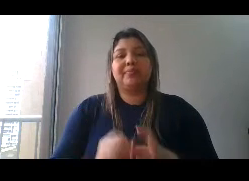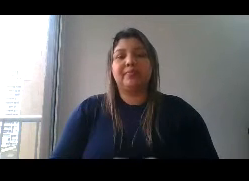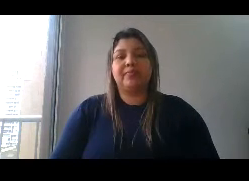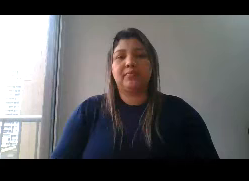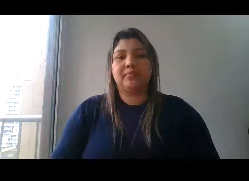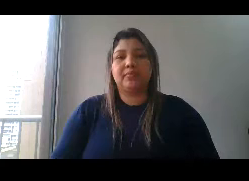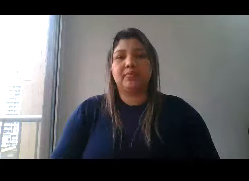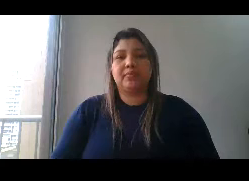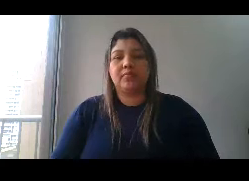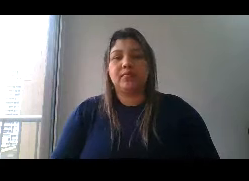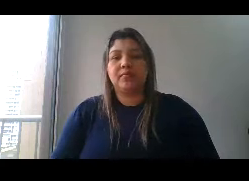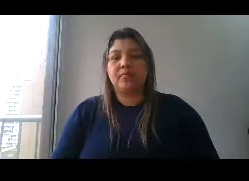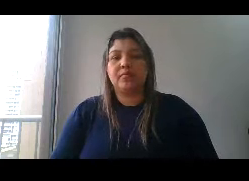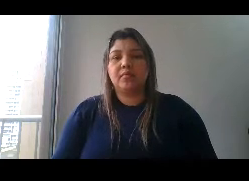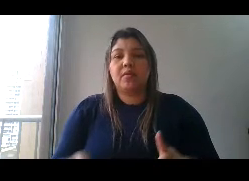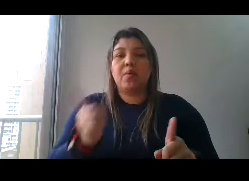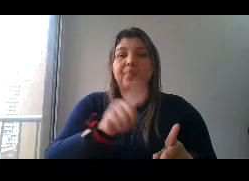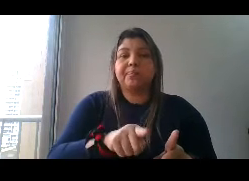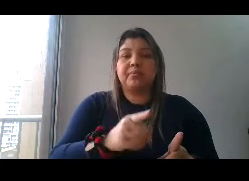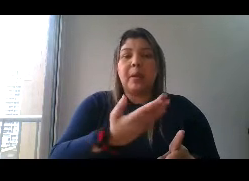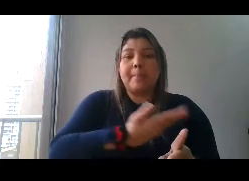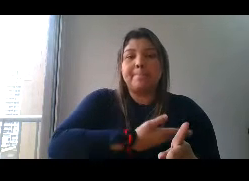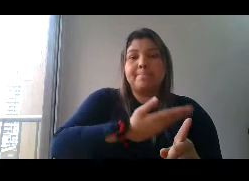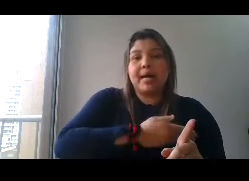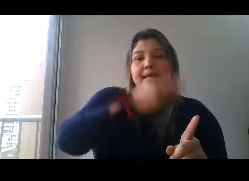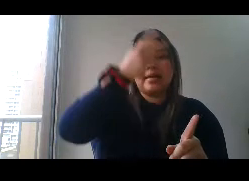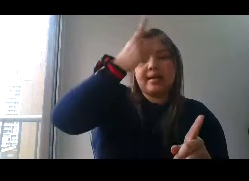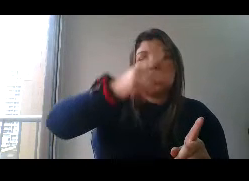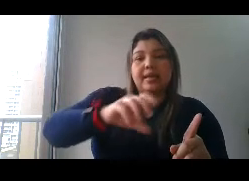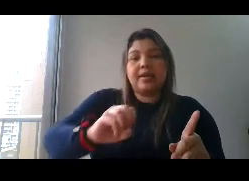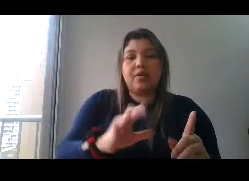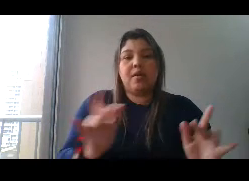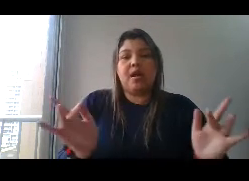madre-hijo. Recordemos que aquí tenemos